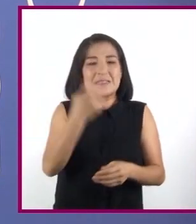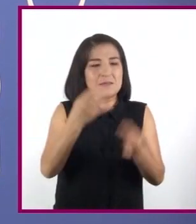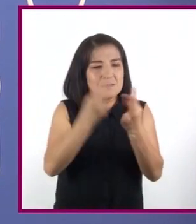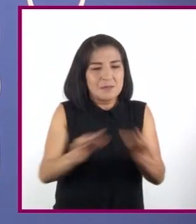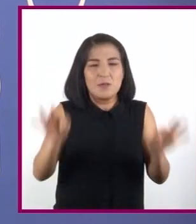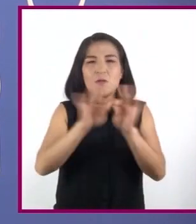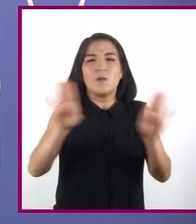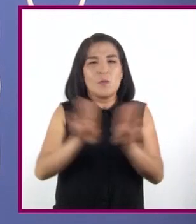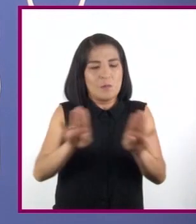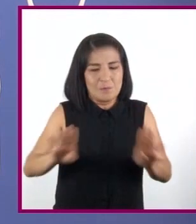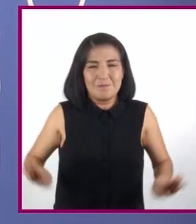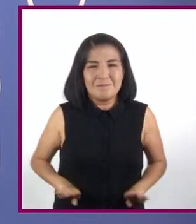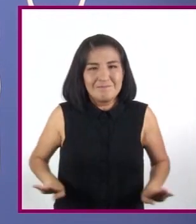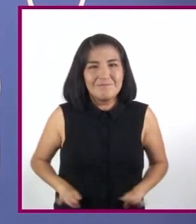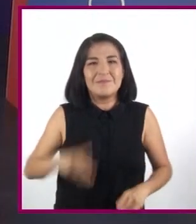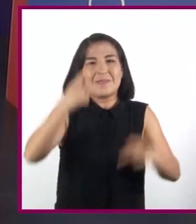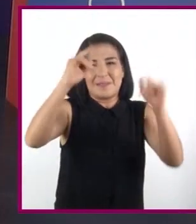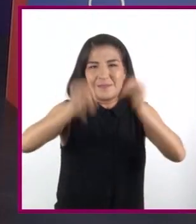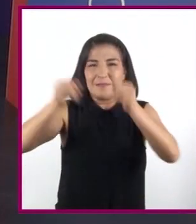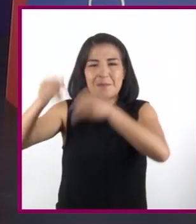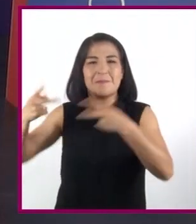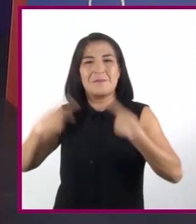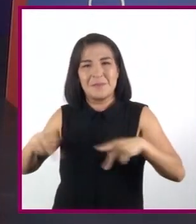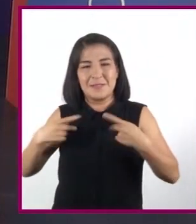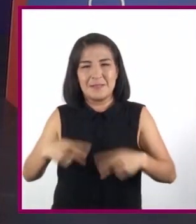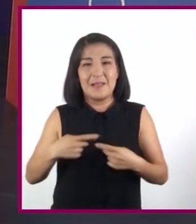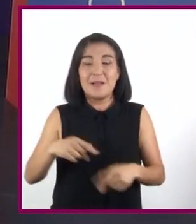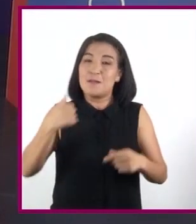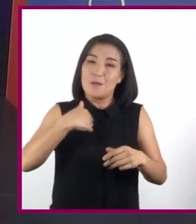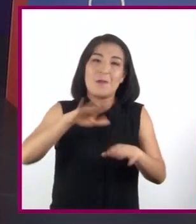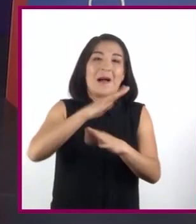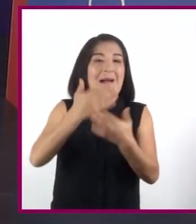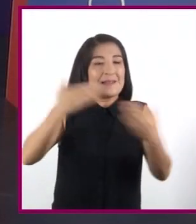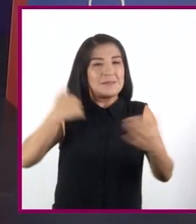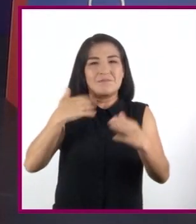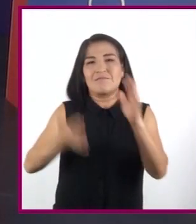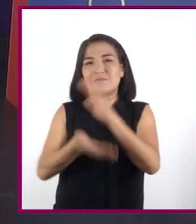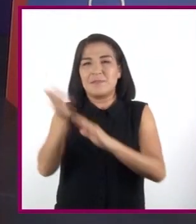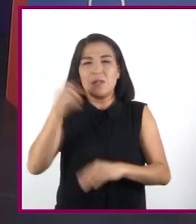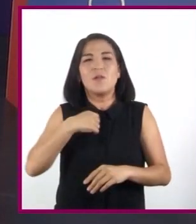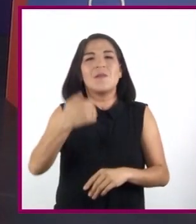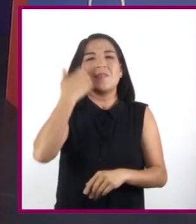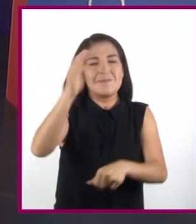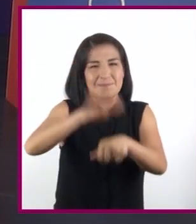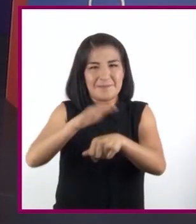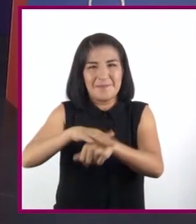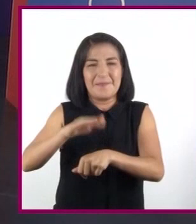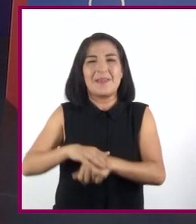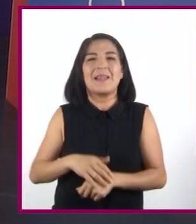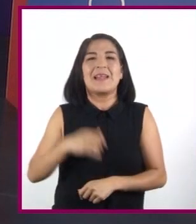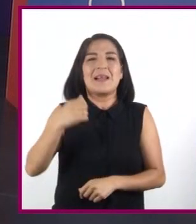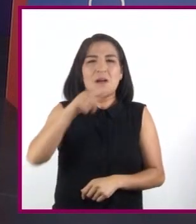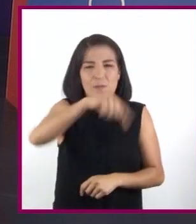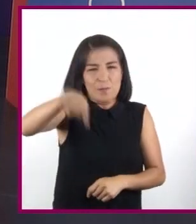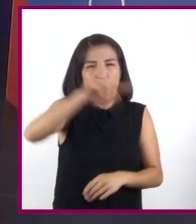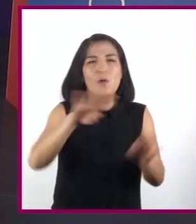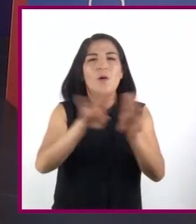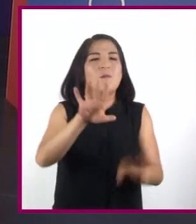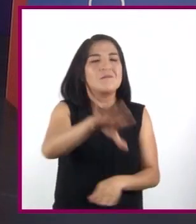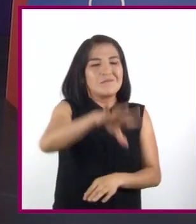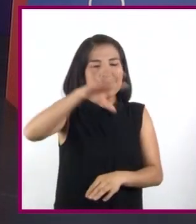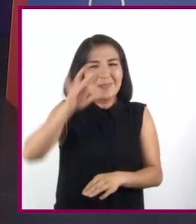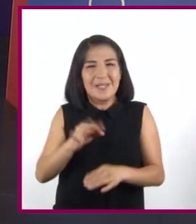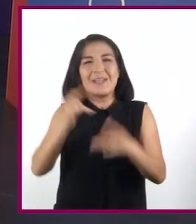esencia y personalidad de las personas. Antes de despedirme, quiero proponerles un reto. Elijan un cuento de algún